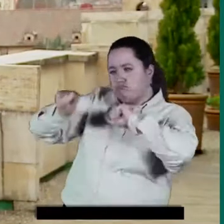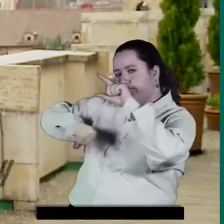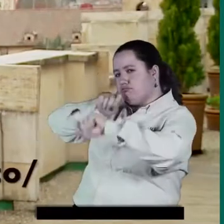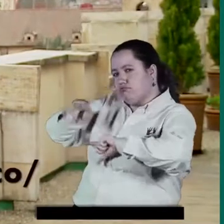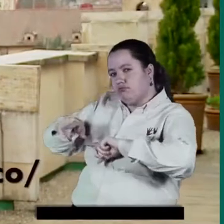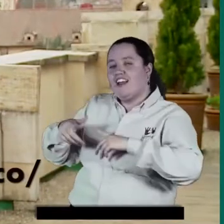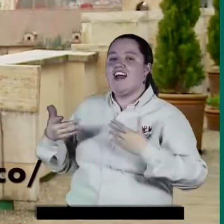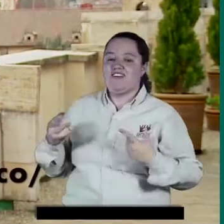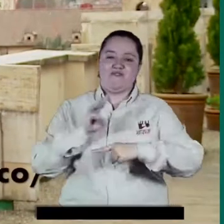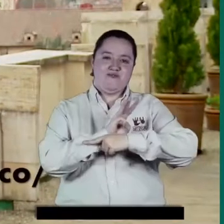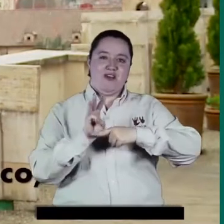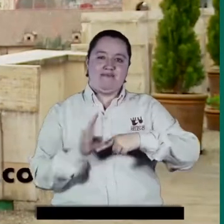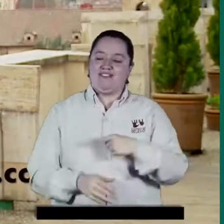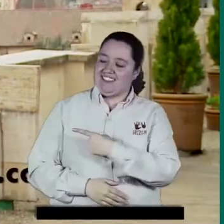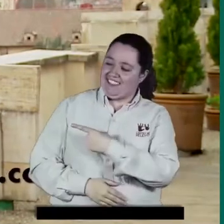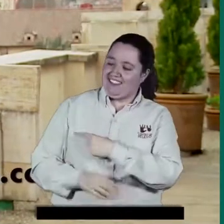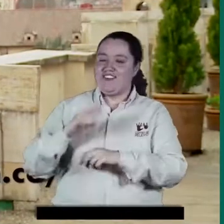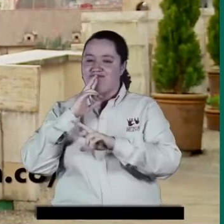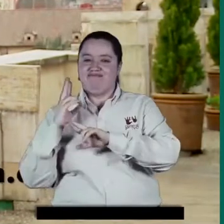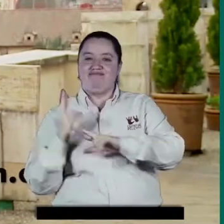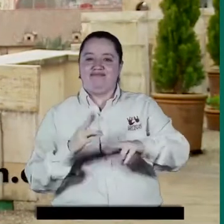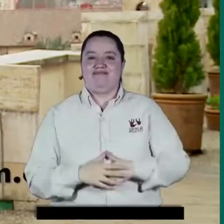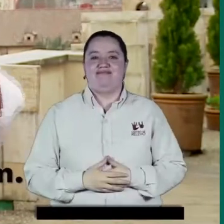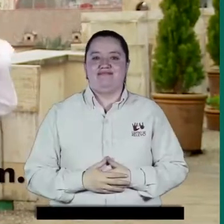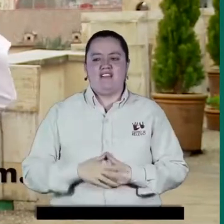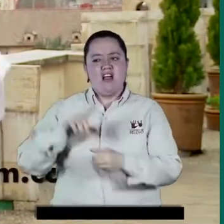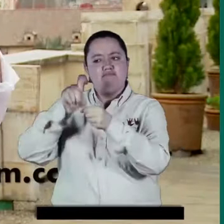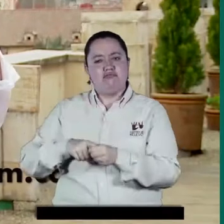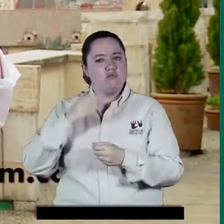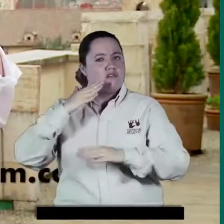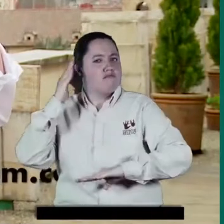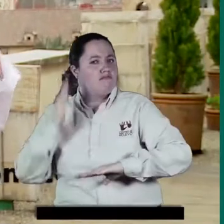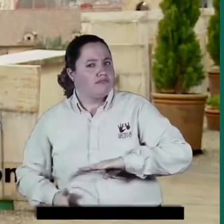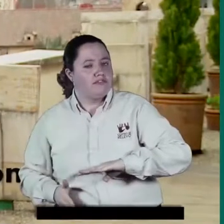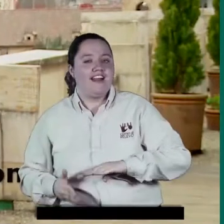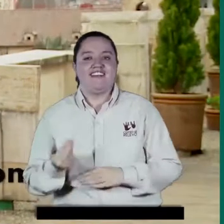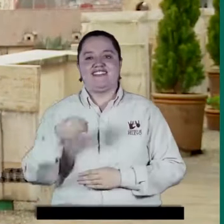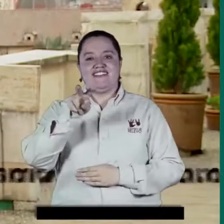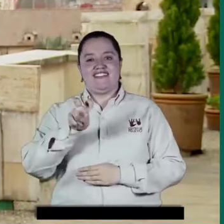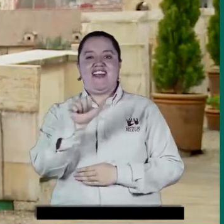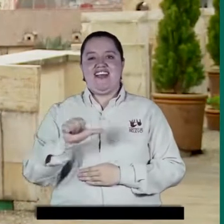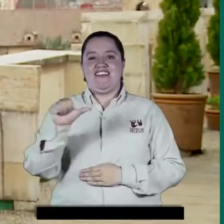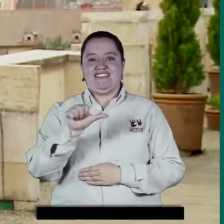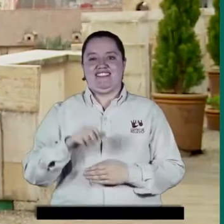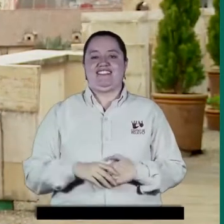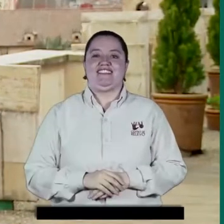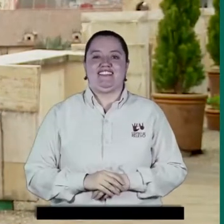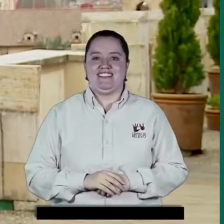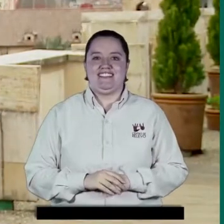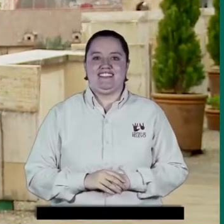pueden resolverla en esta página web y tienen hasta esta fecha para participar en esta